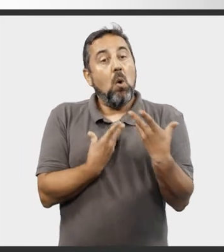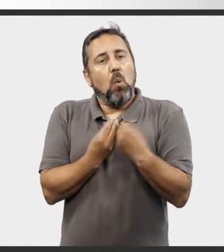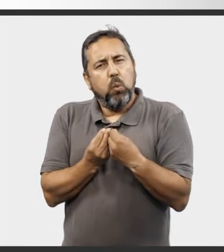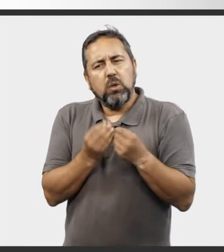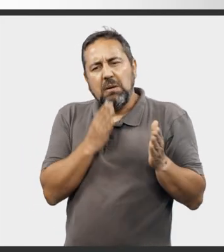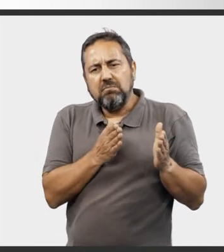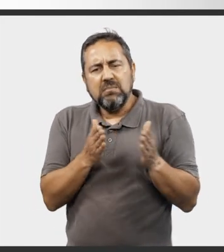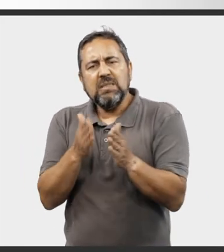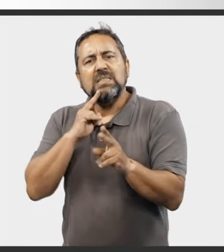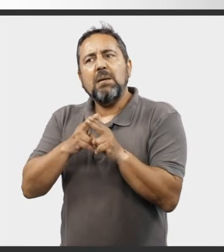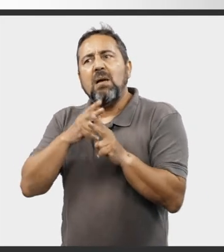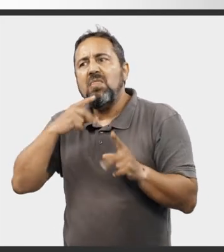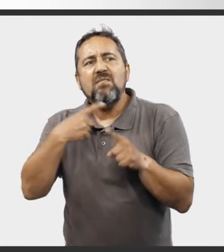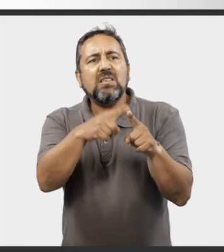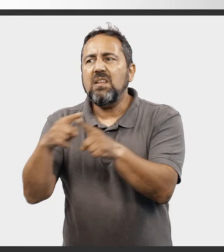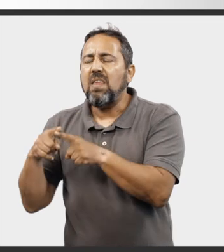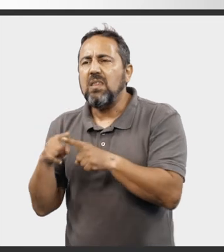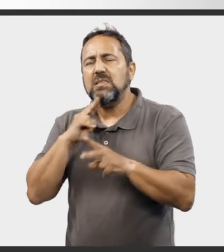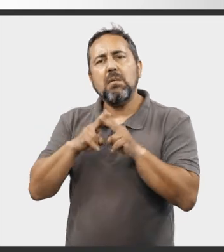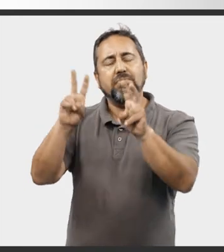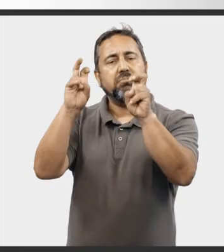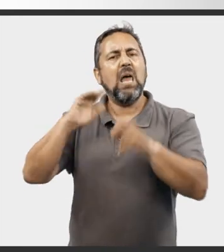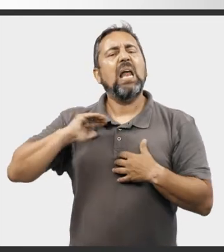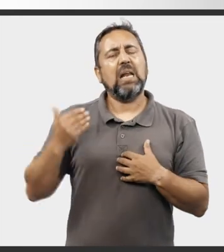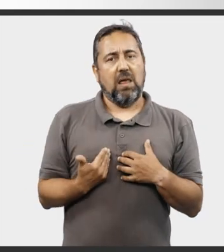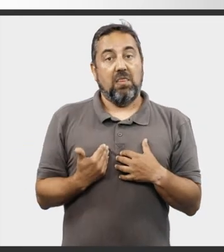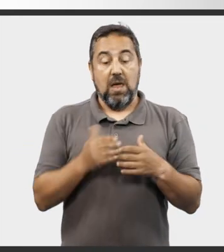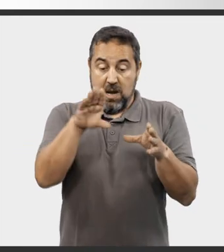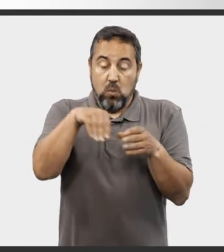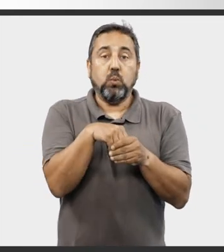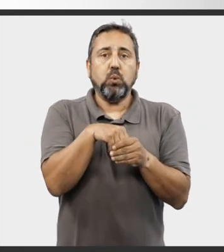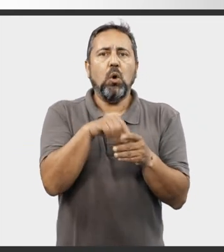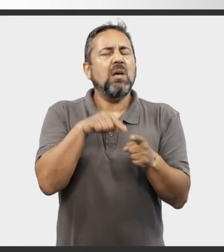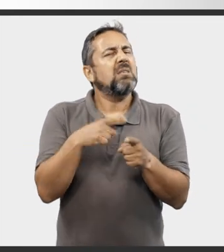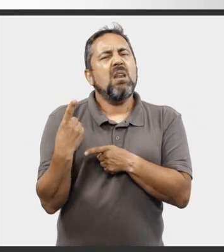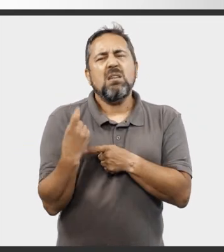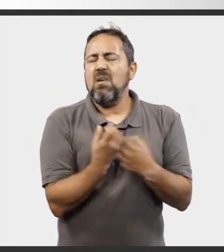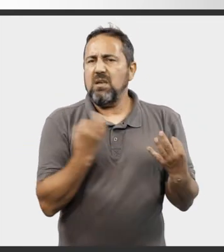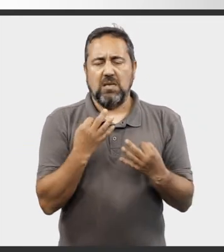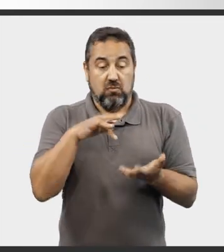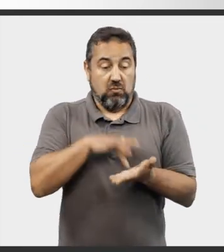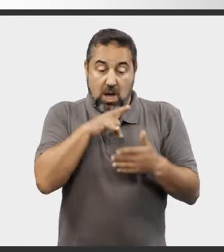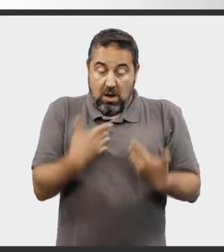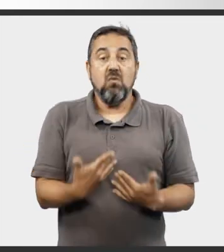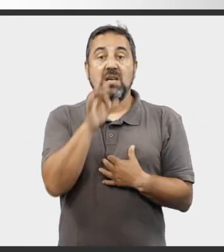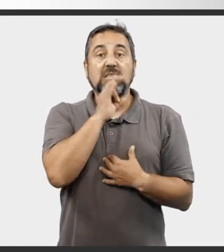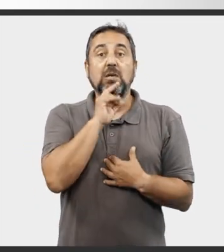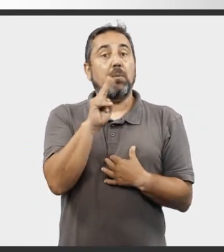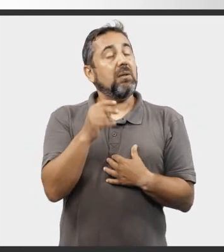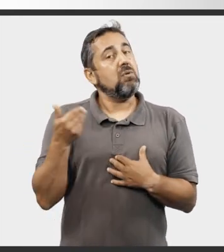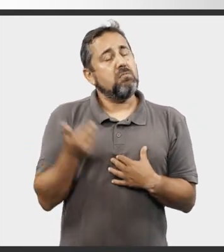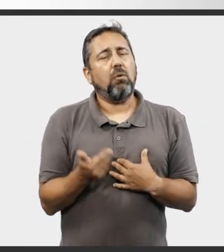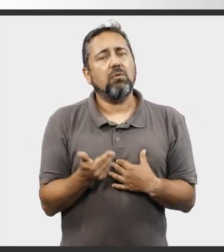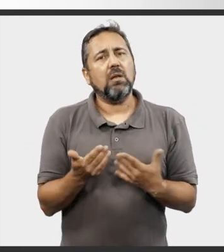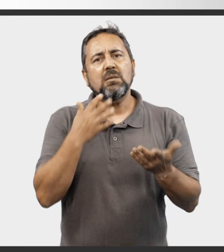veremos a la diversidad como riqueza en el que analizaremos la inclusión como un parámetro absolutamente necesario en el siglo 21 alineándonos con los